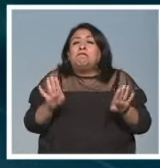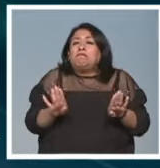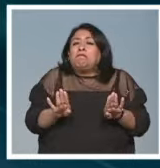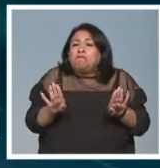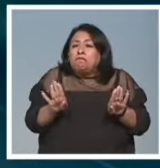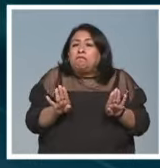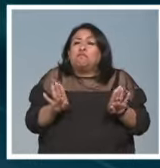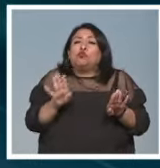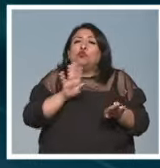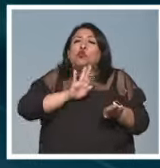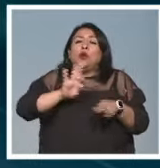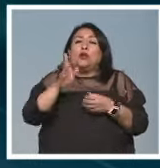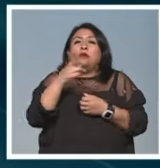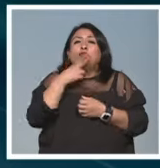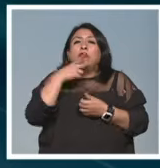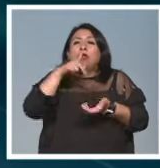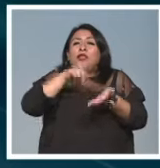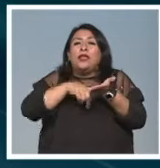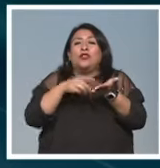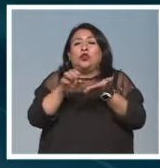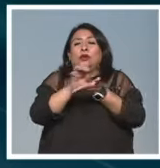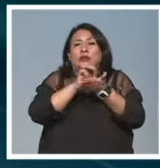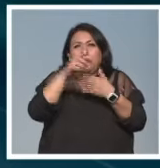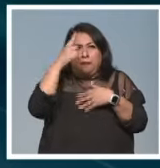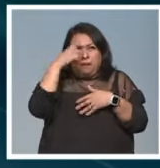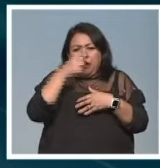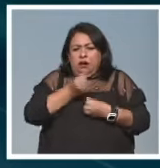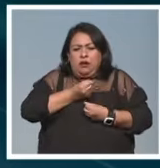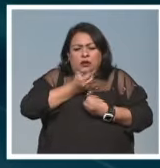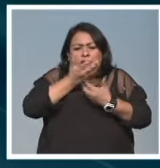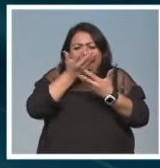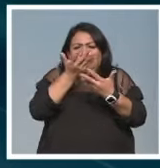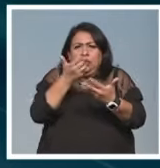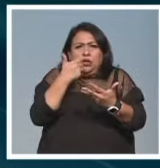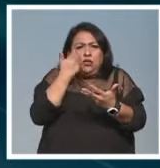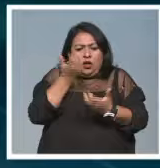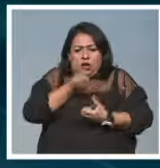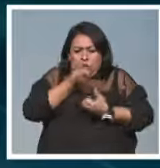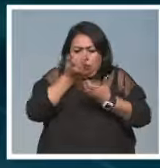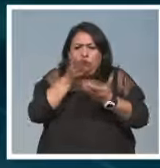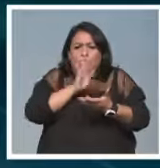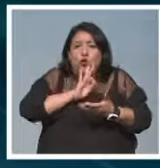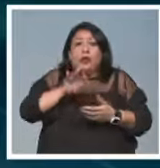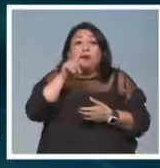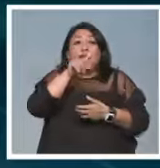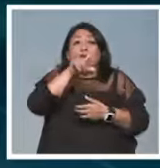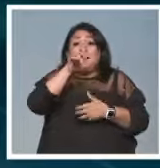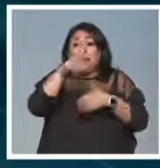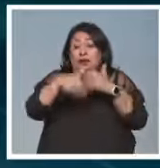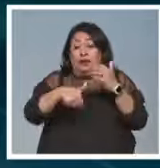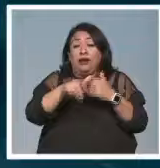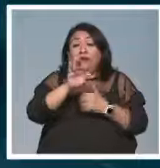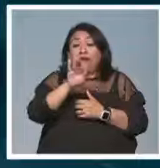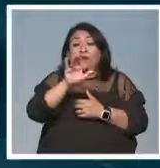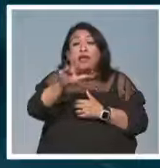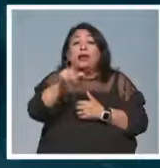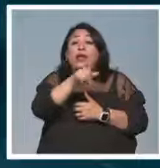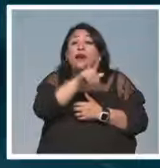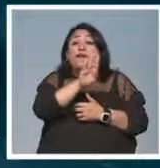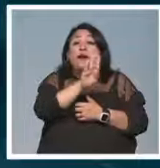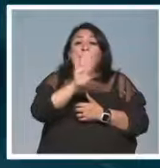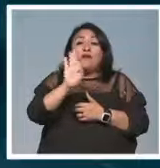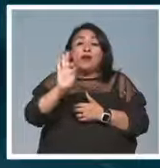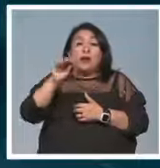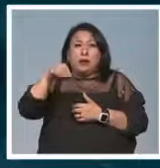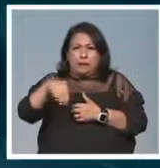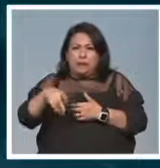elementos que uno puede usar en el escenario para decir lo que uno necesita decir. Después del Cervantino, el Ballet Folclórico de México continuó